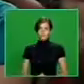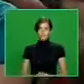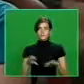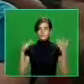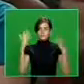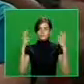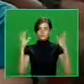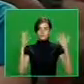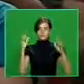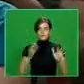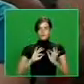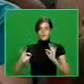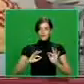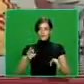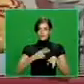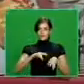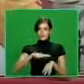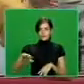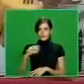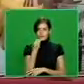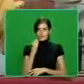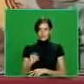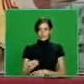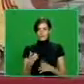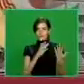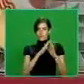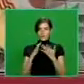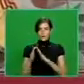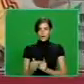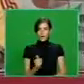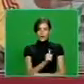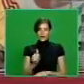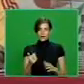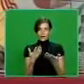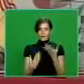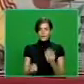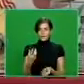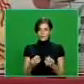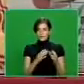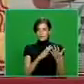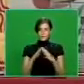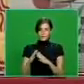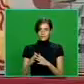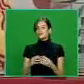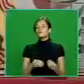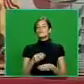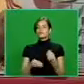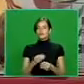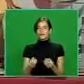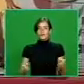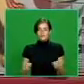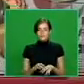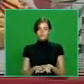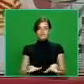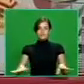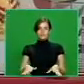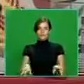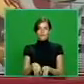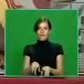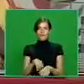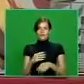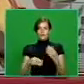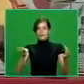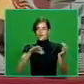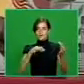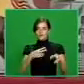liceos teatro infantil y juvenil comunal en cada comunidad Mira Esto va a ser una explosión como ha sido la